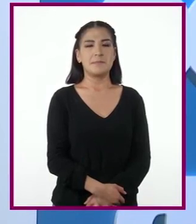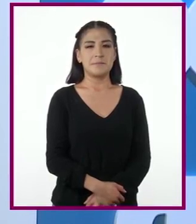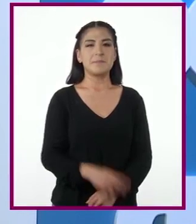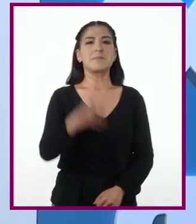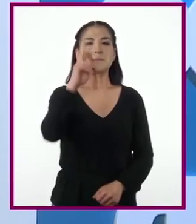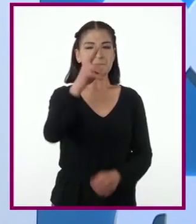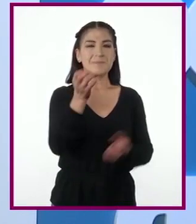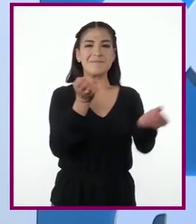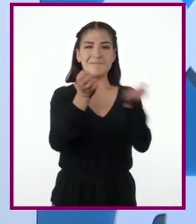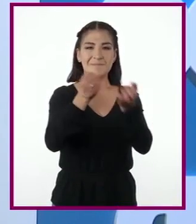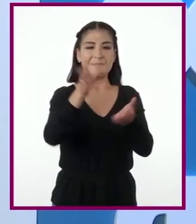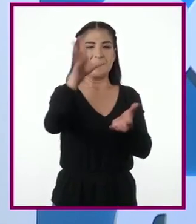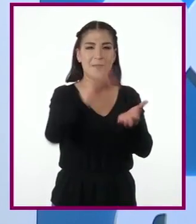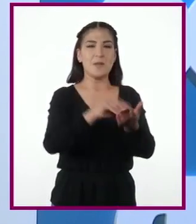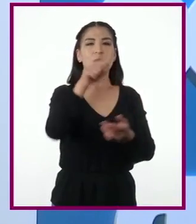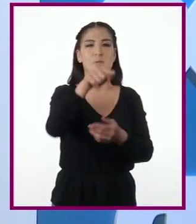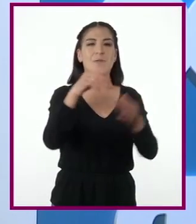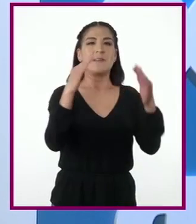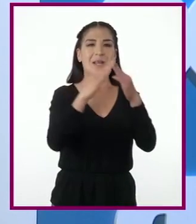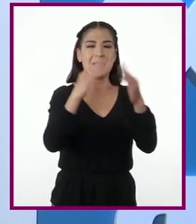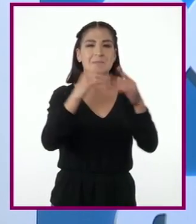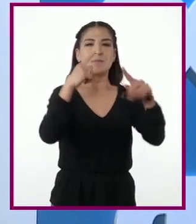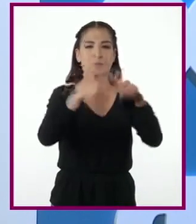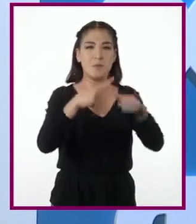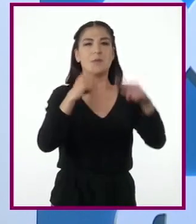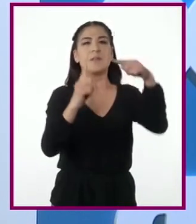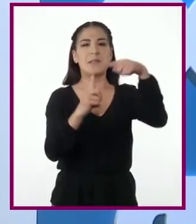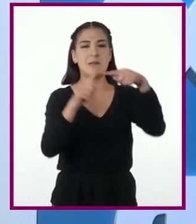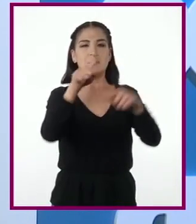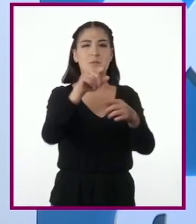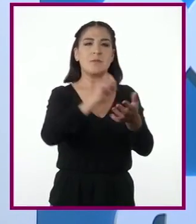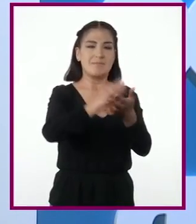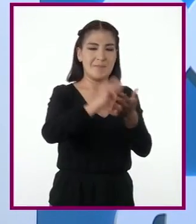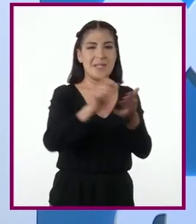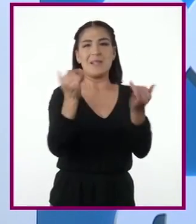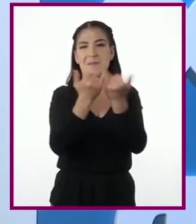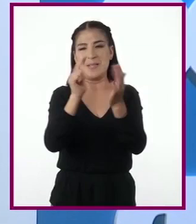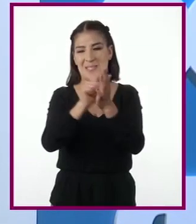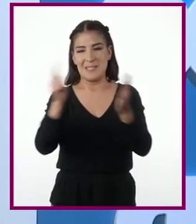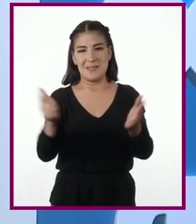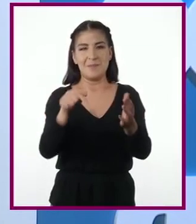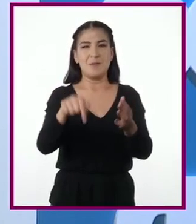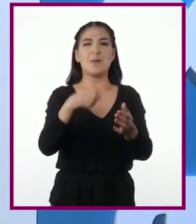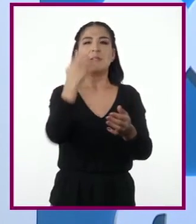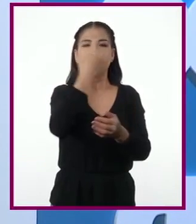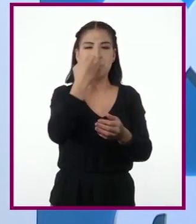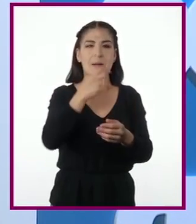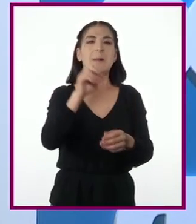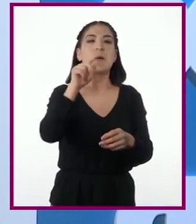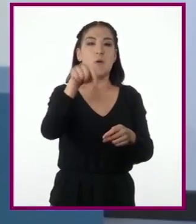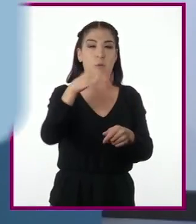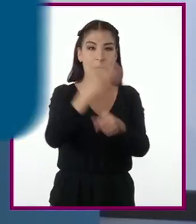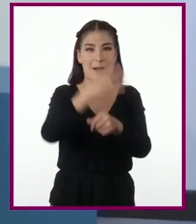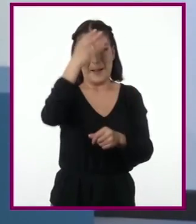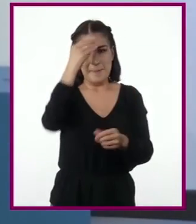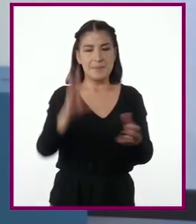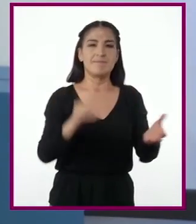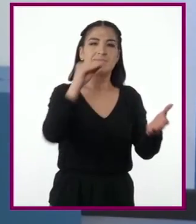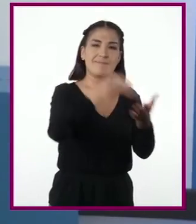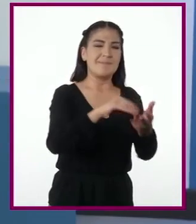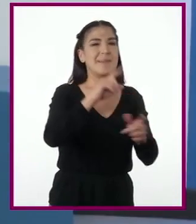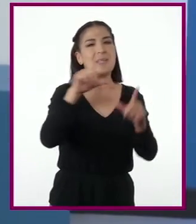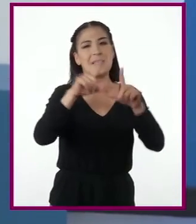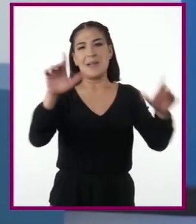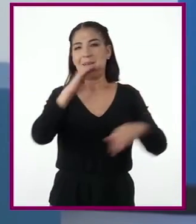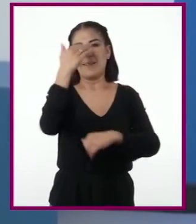Realiza los ejercicios de multiplicación y división de fracciones en tu libro de texto y aplica lo aprendido hoy.